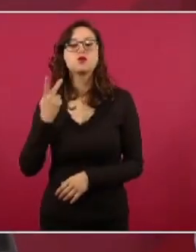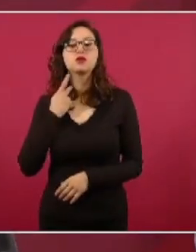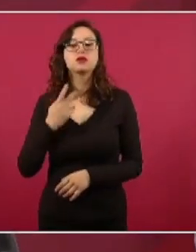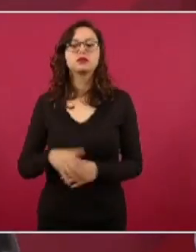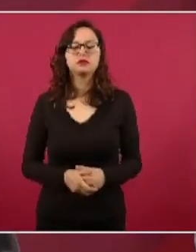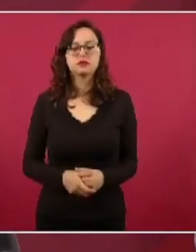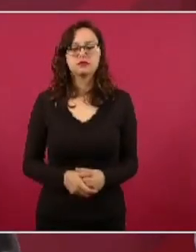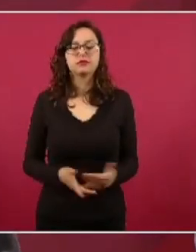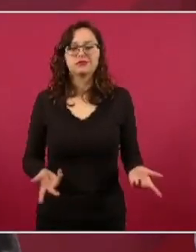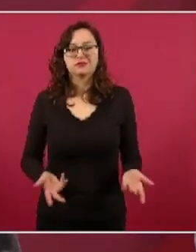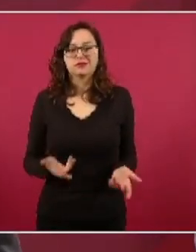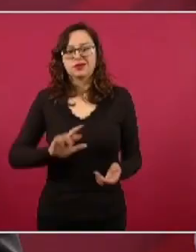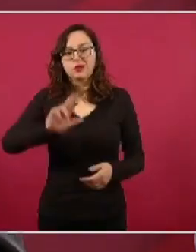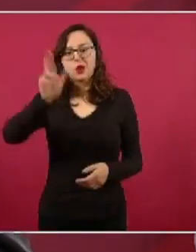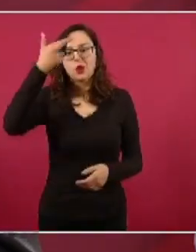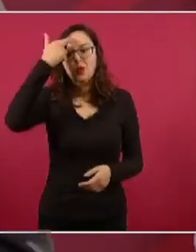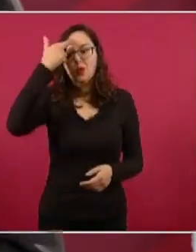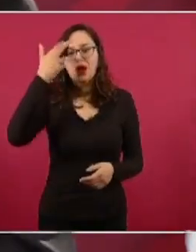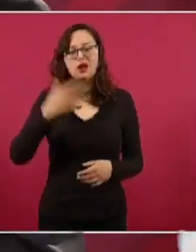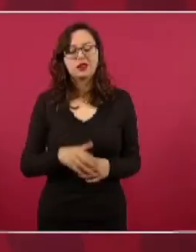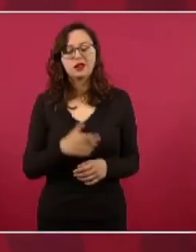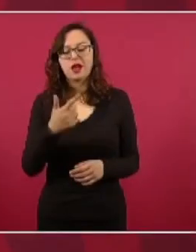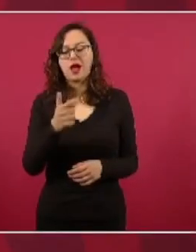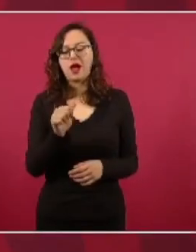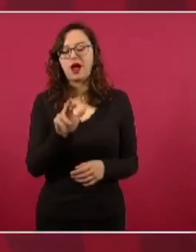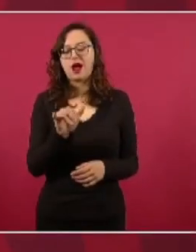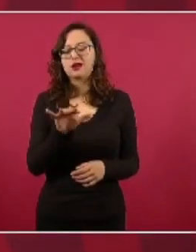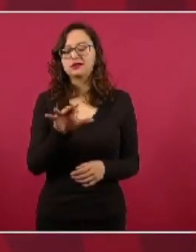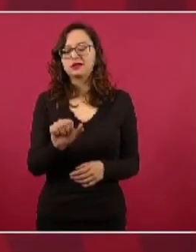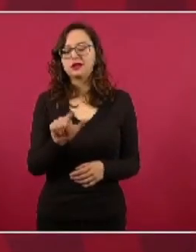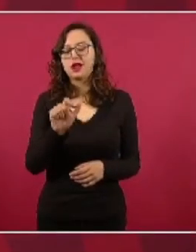Luna y los trajes